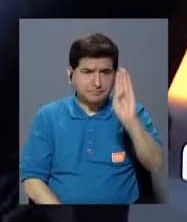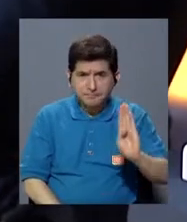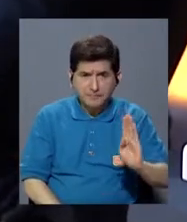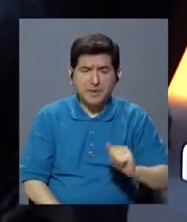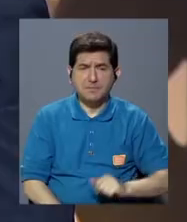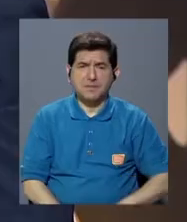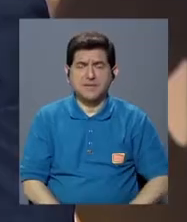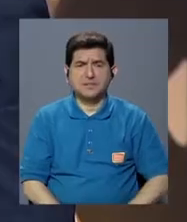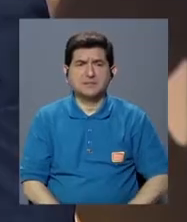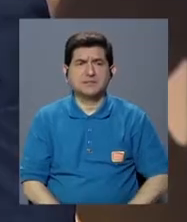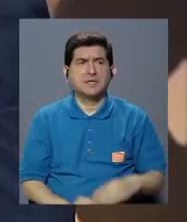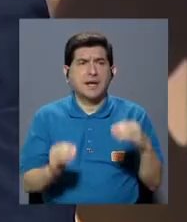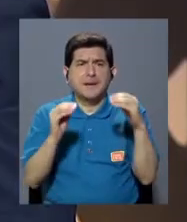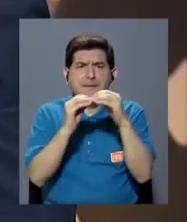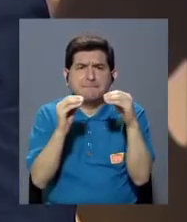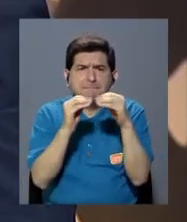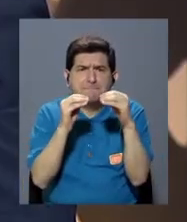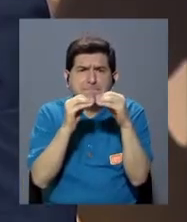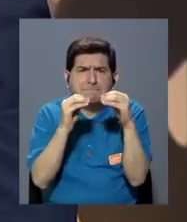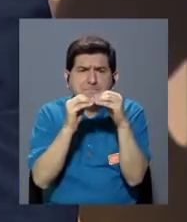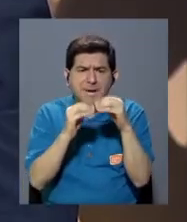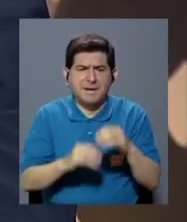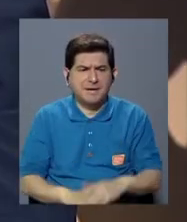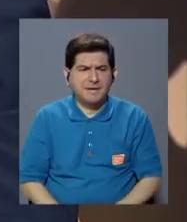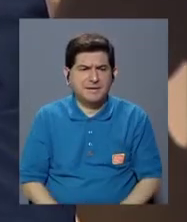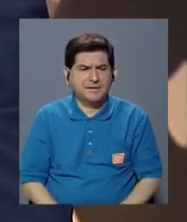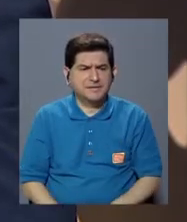los que mayores